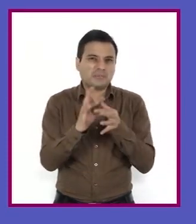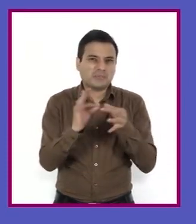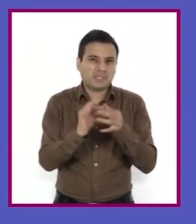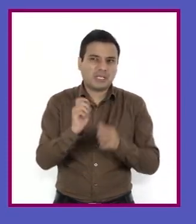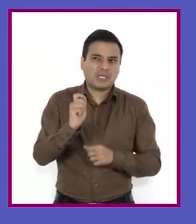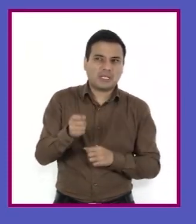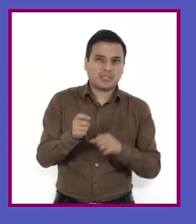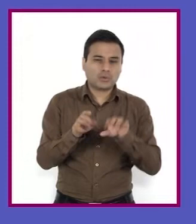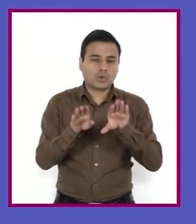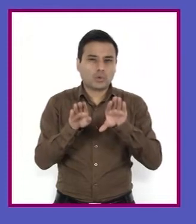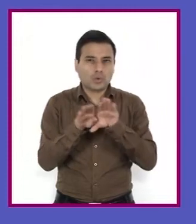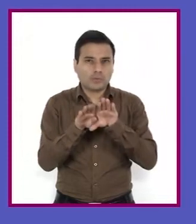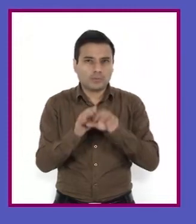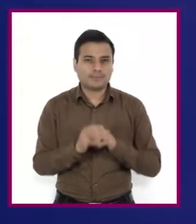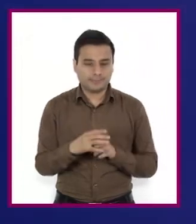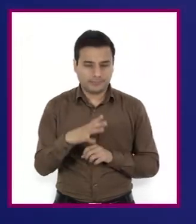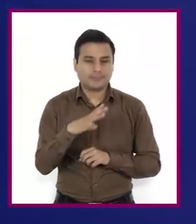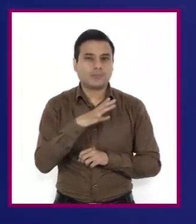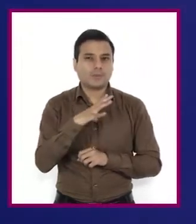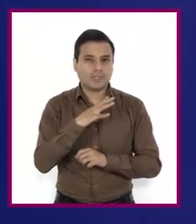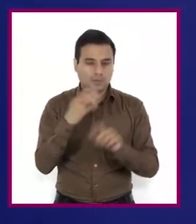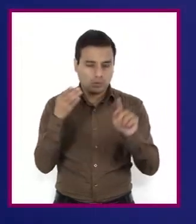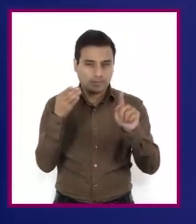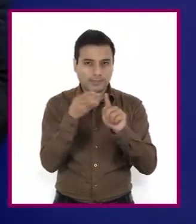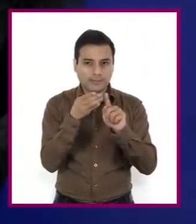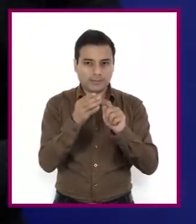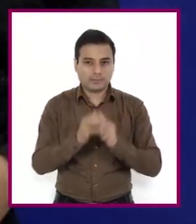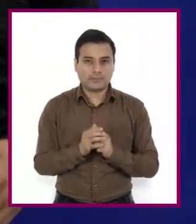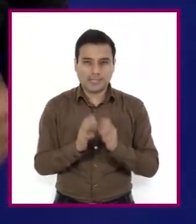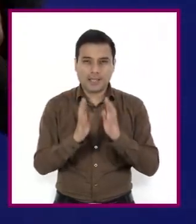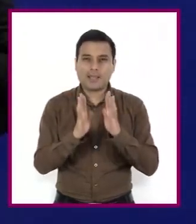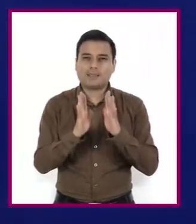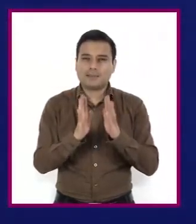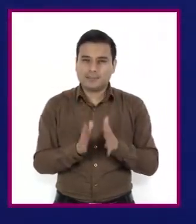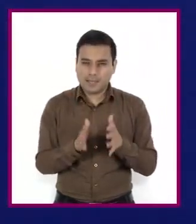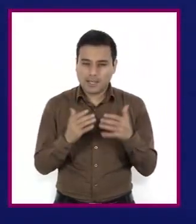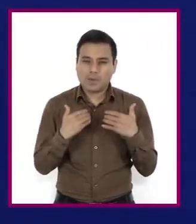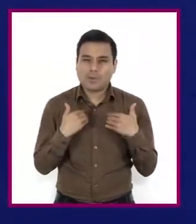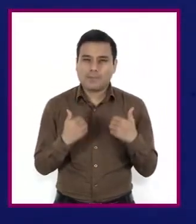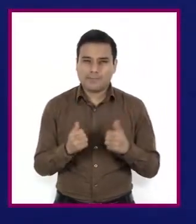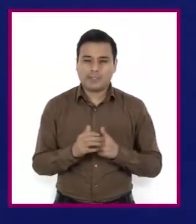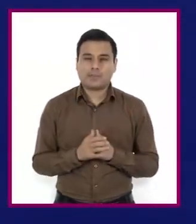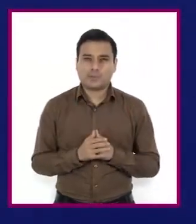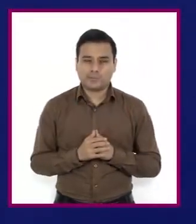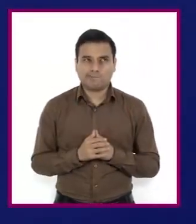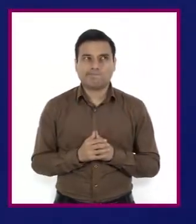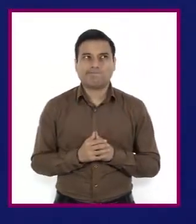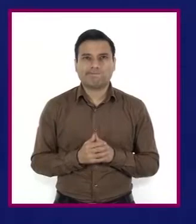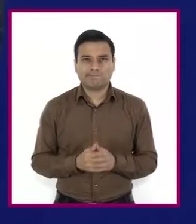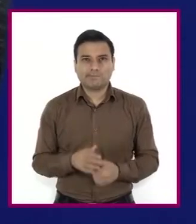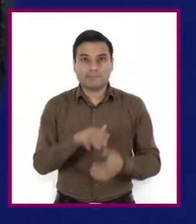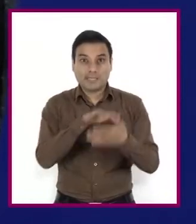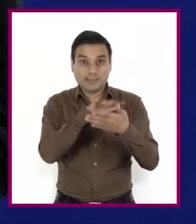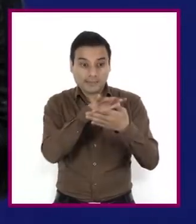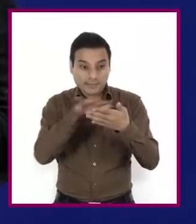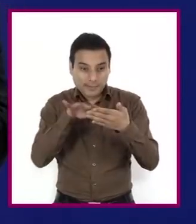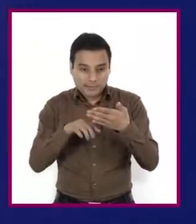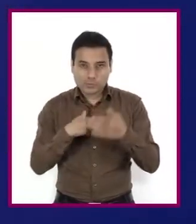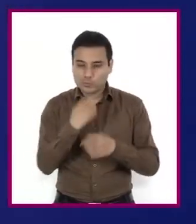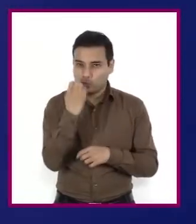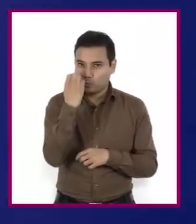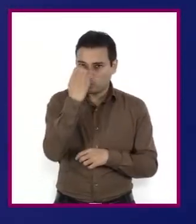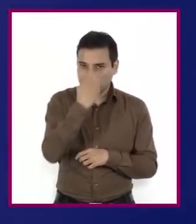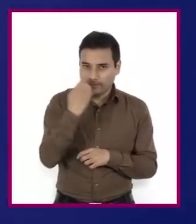u objetivo que se tenga. Ya entiendo el por qué analizamos textos de diversas maneras y no solo de una. Pues